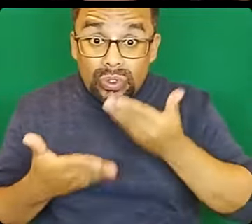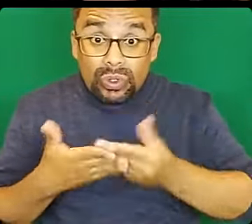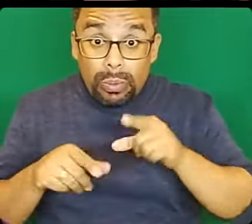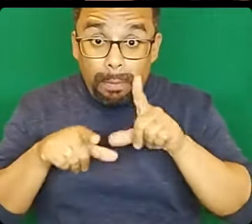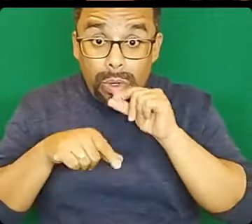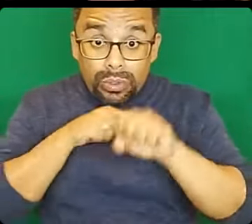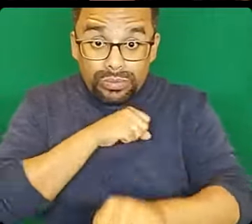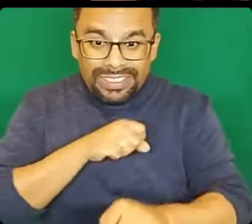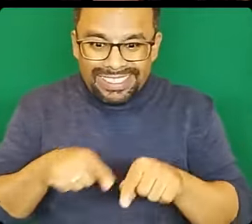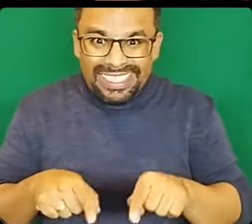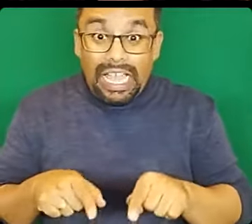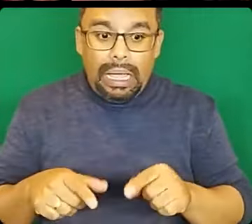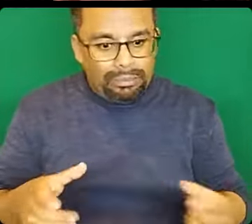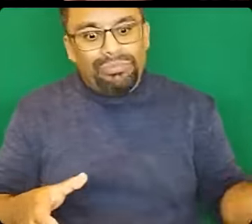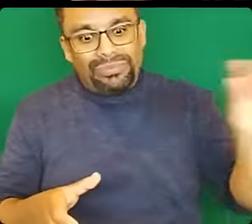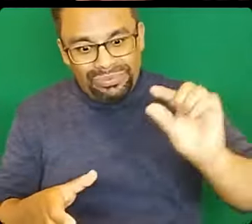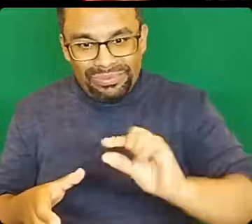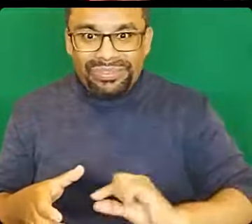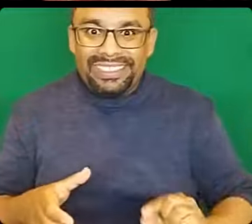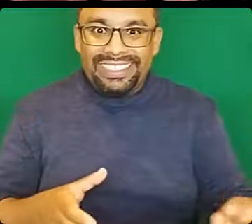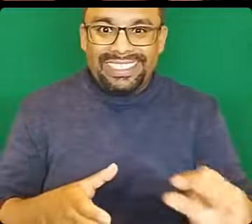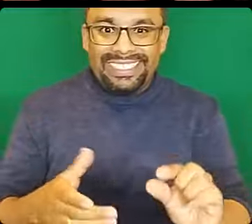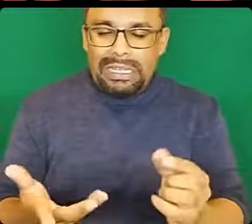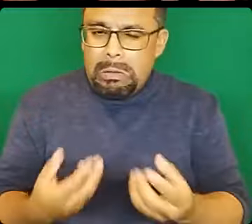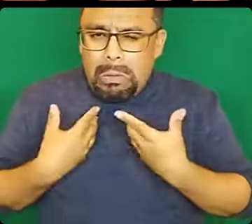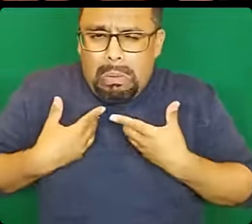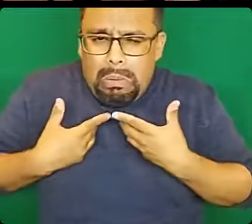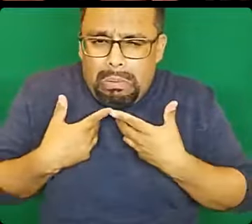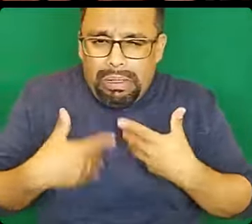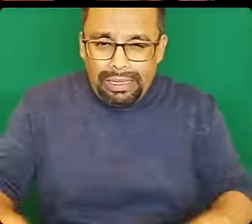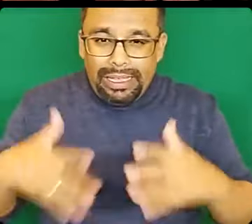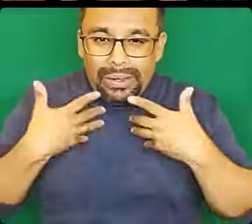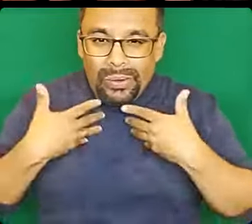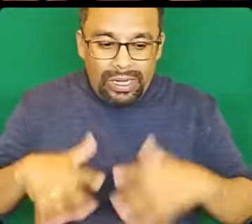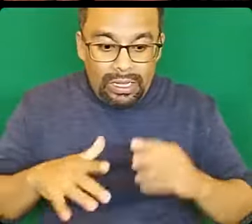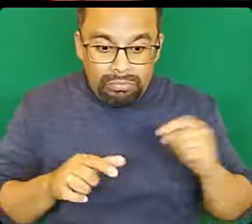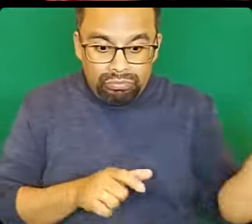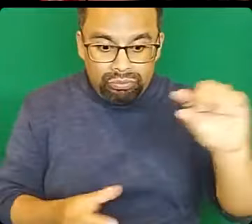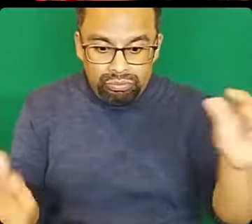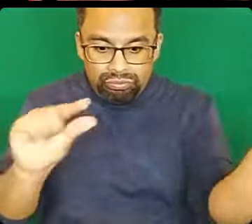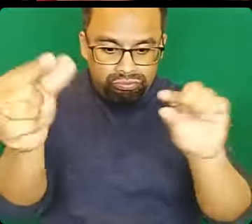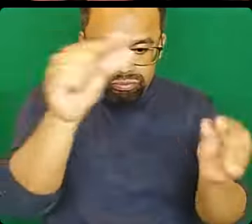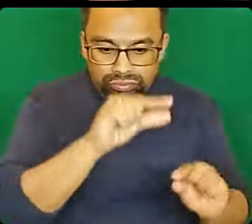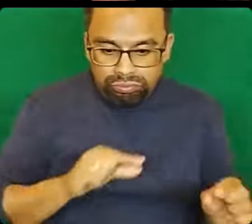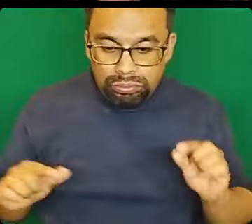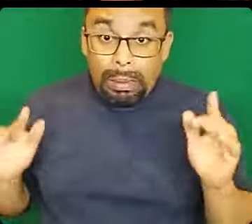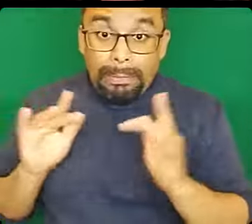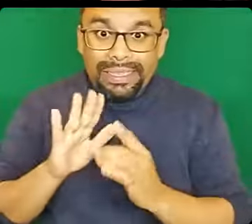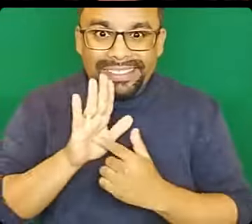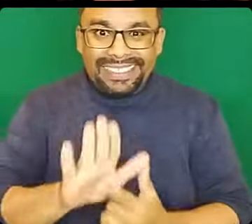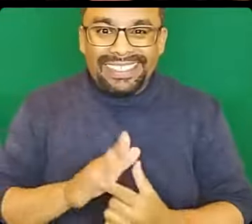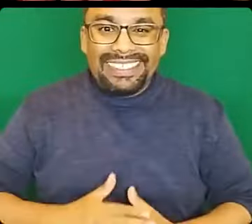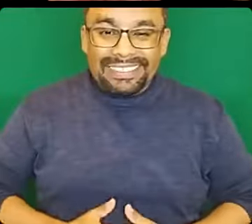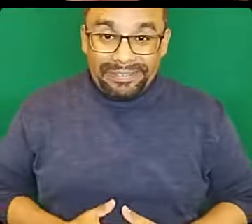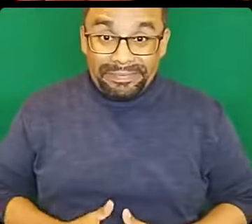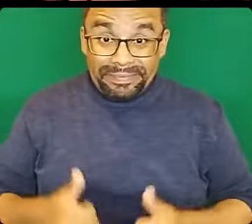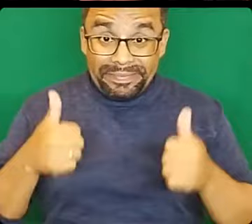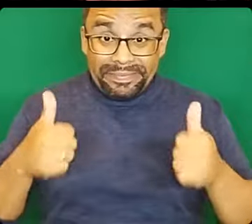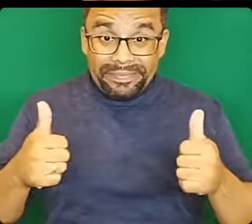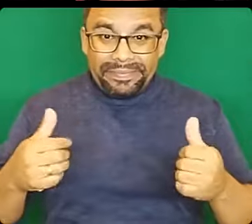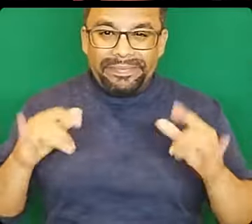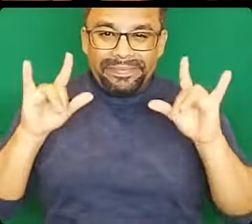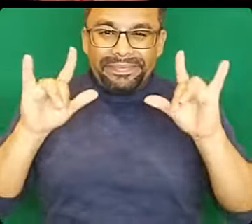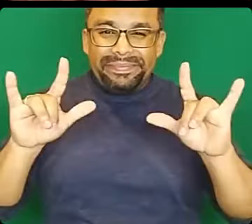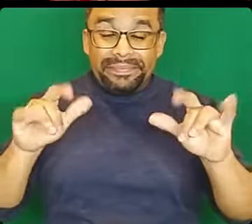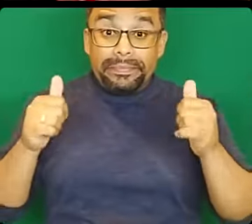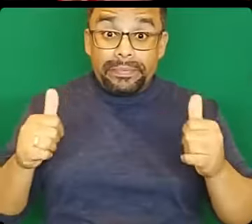ahí aparece un producto Monticello. Ustedes pueden usar cualquier producto Monticello para hacer sus cortometrajes. ¡Listo! Les mando un beso grande. ¡Ah! Y está